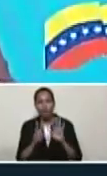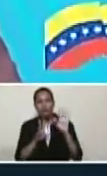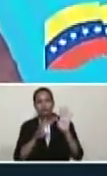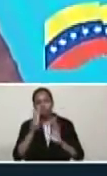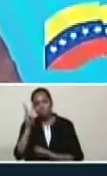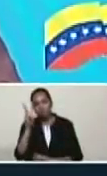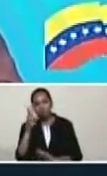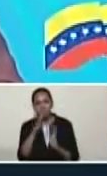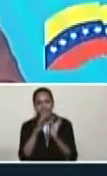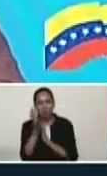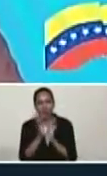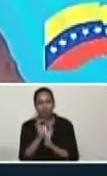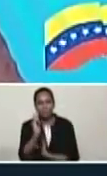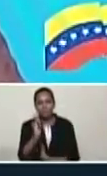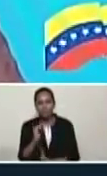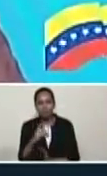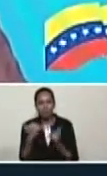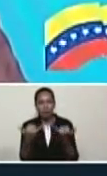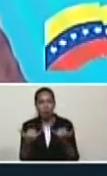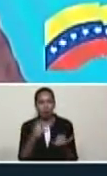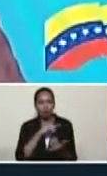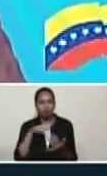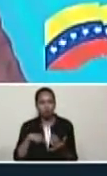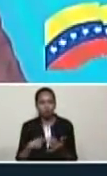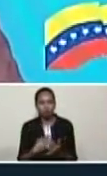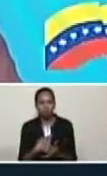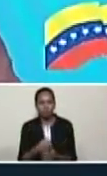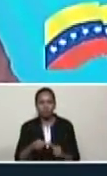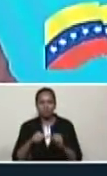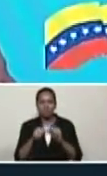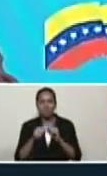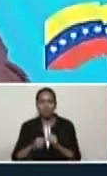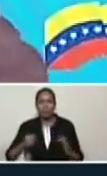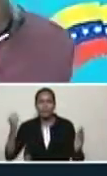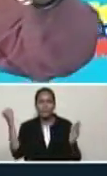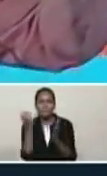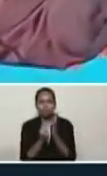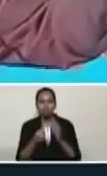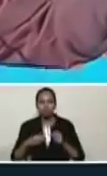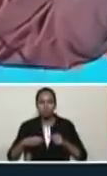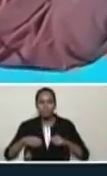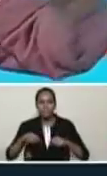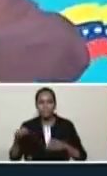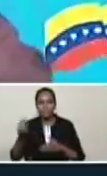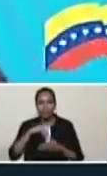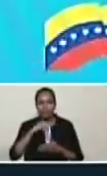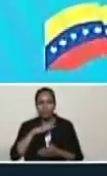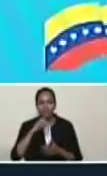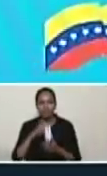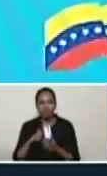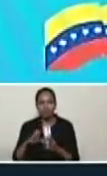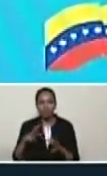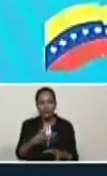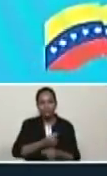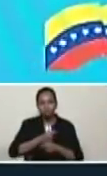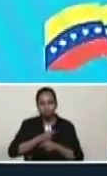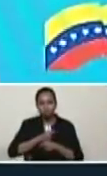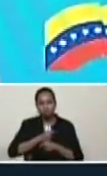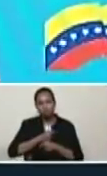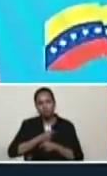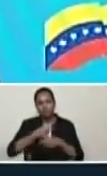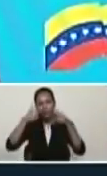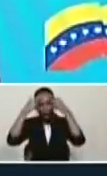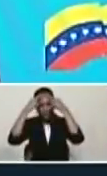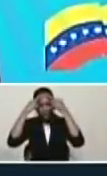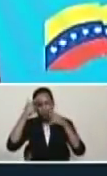hora, estaban metiéndole una puñalada a la democracia. Tenían secuestrado al comandante Hugo Chávez y luego